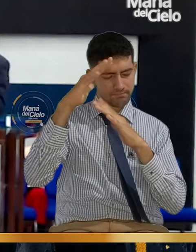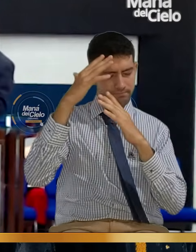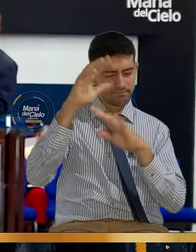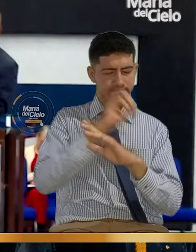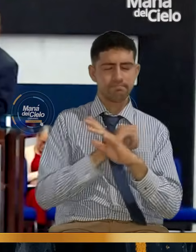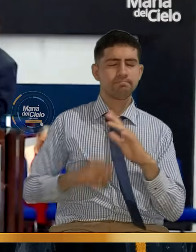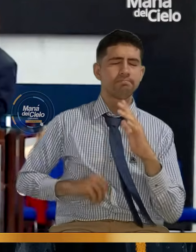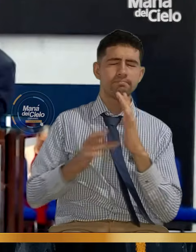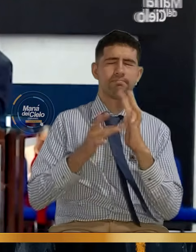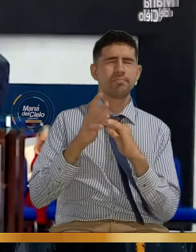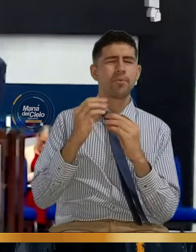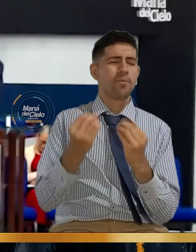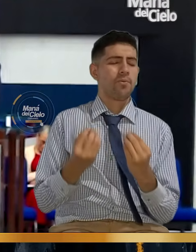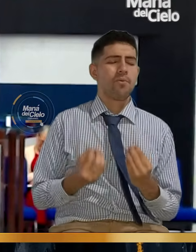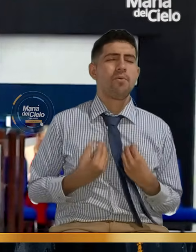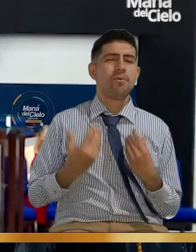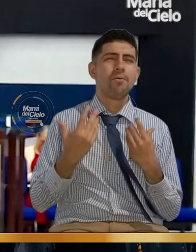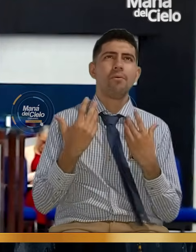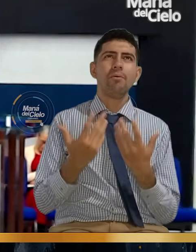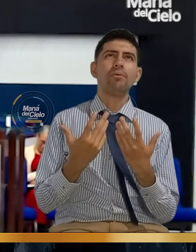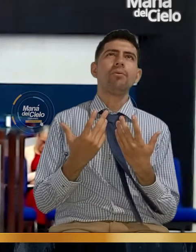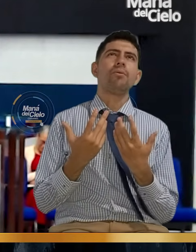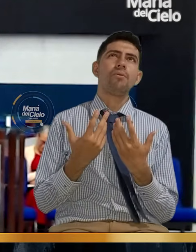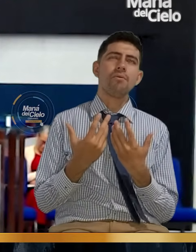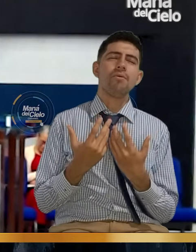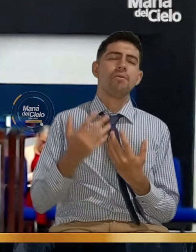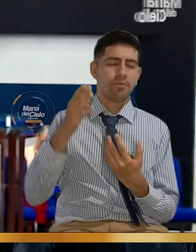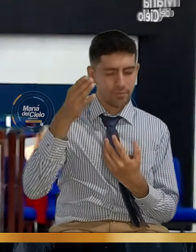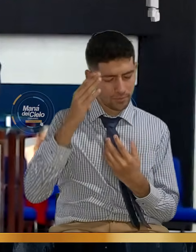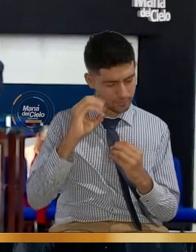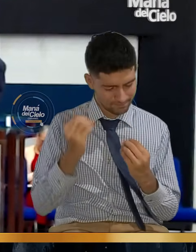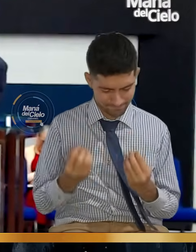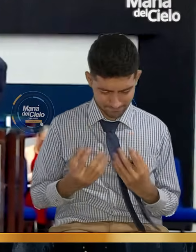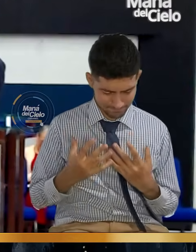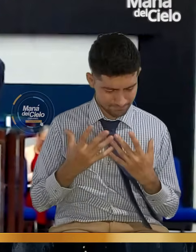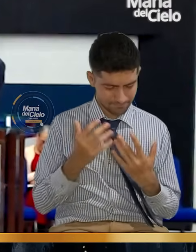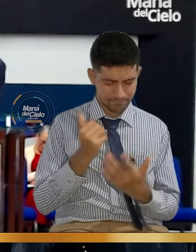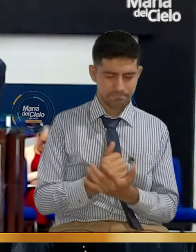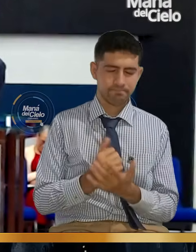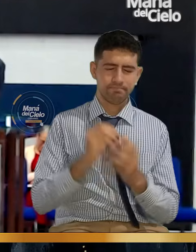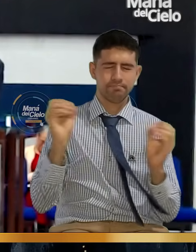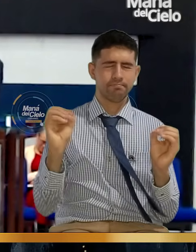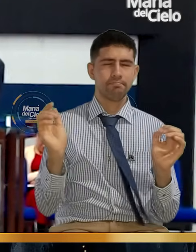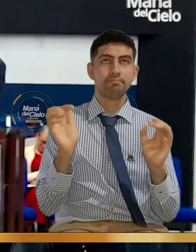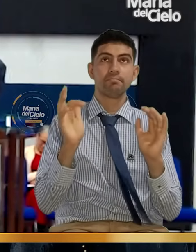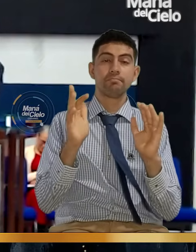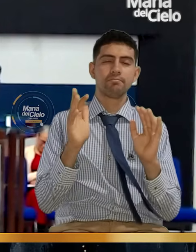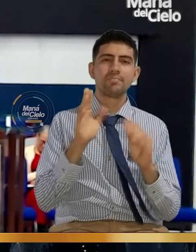los cielos y la tierra, esto lo hizo Él. Amén. Y la tierra estaba desordenada y